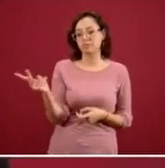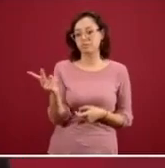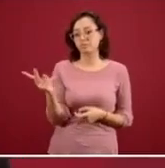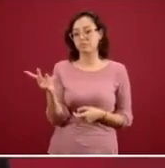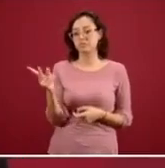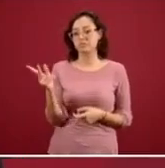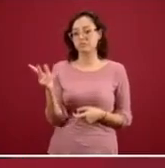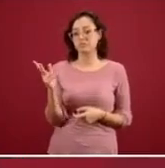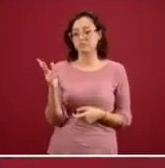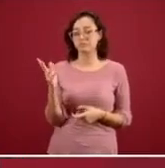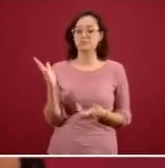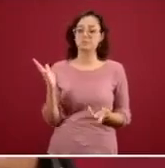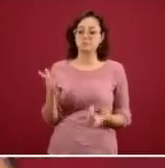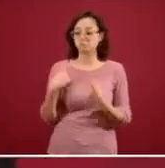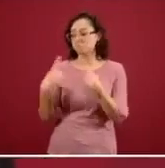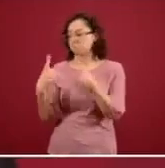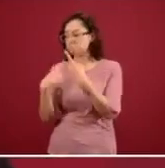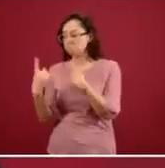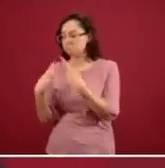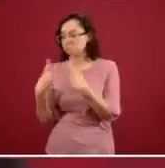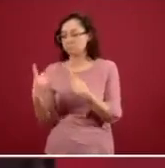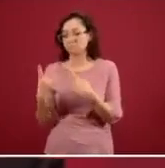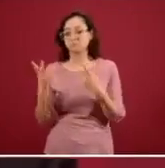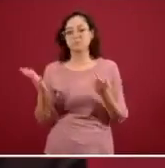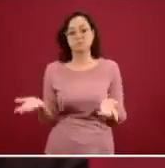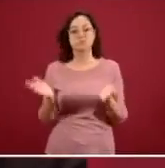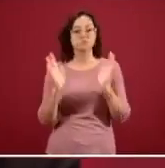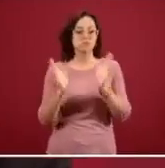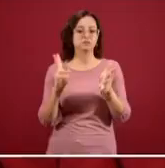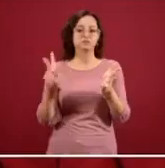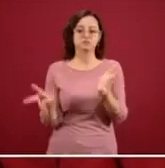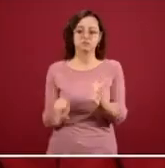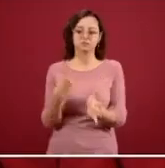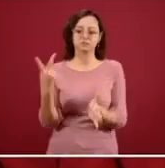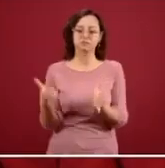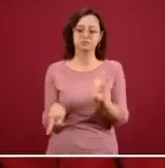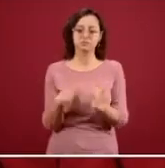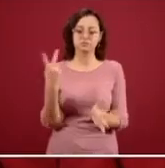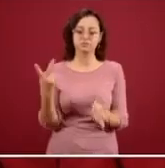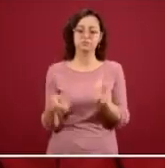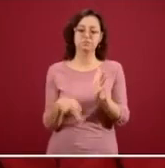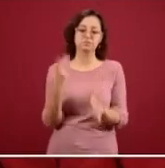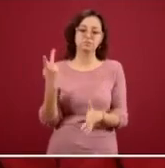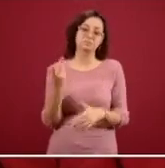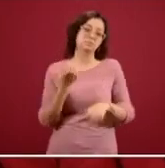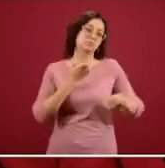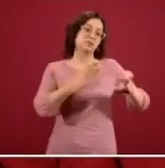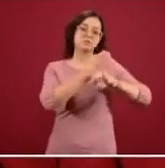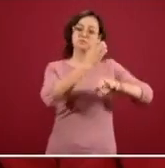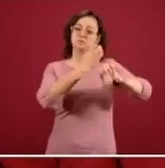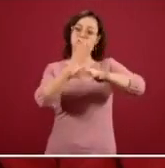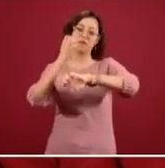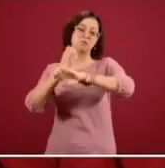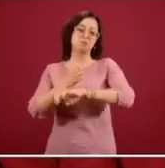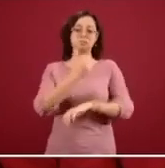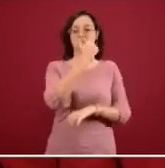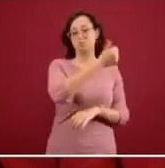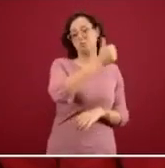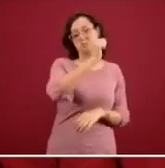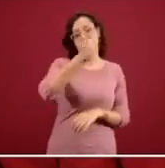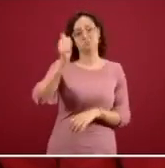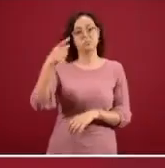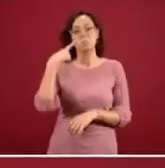que eso ocurriera. Como hemos dicho también en otras ocasiones y lo mostramos cada noche, cada territorio del país va teniendo